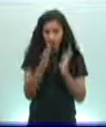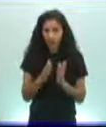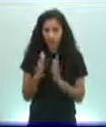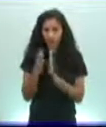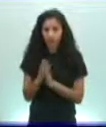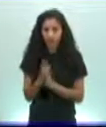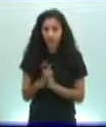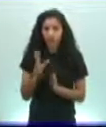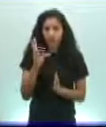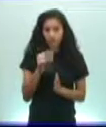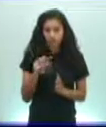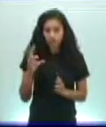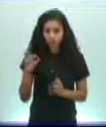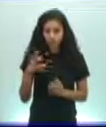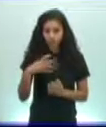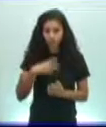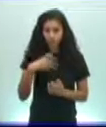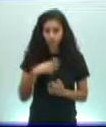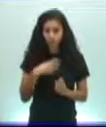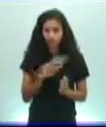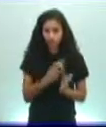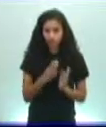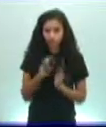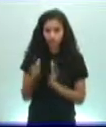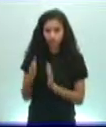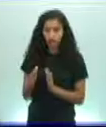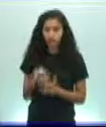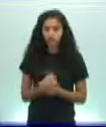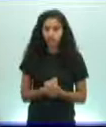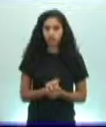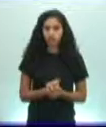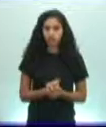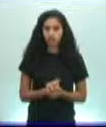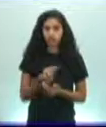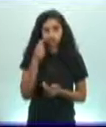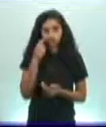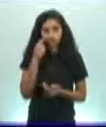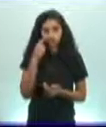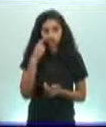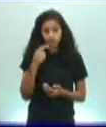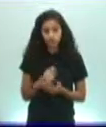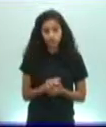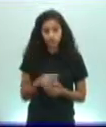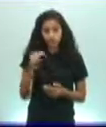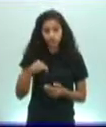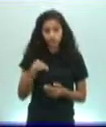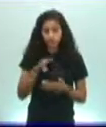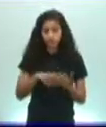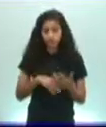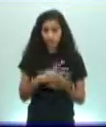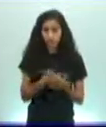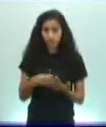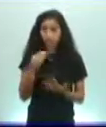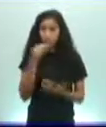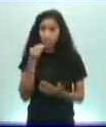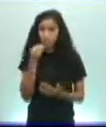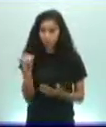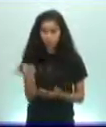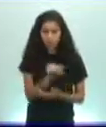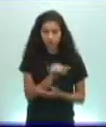sucesión de cifras correspondiente al cuadrado del número. Has visto que en esta tabla podemos